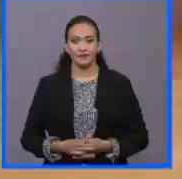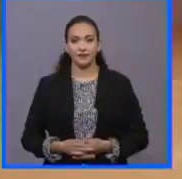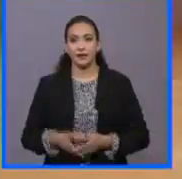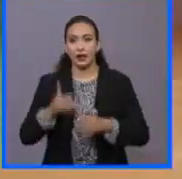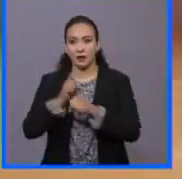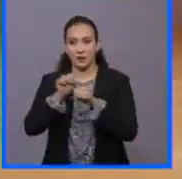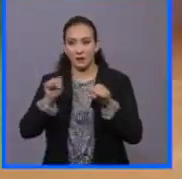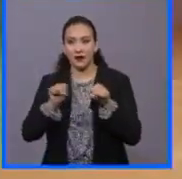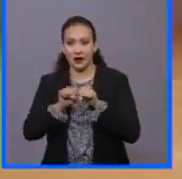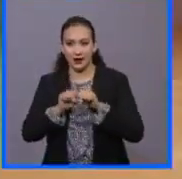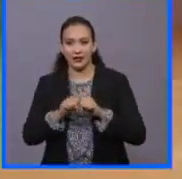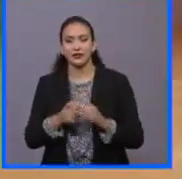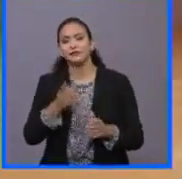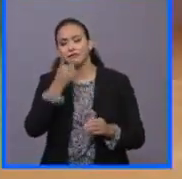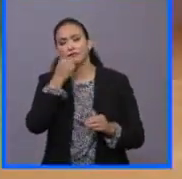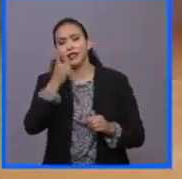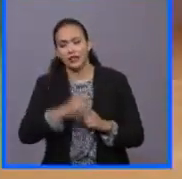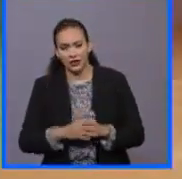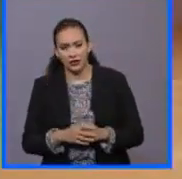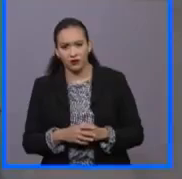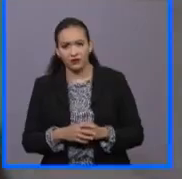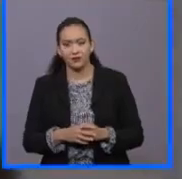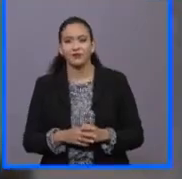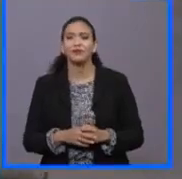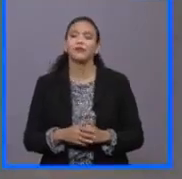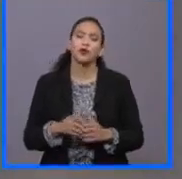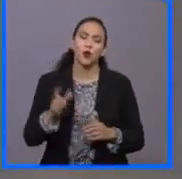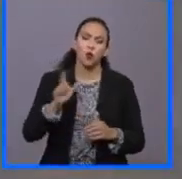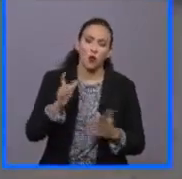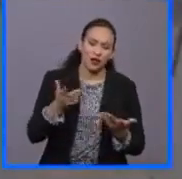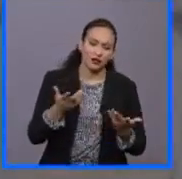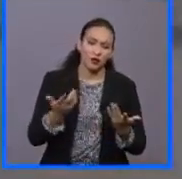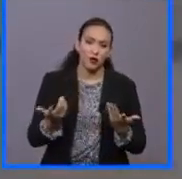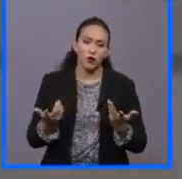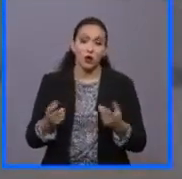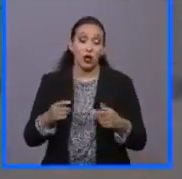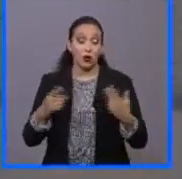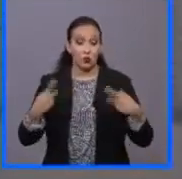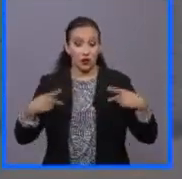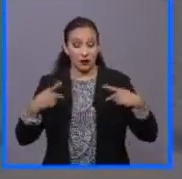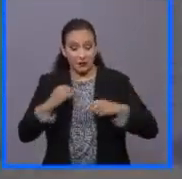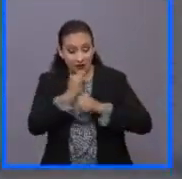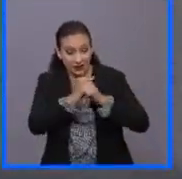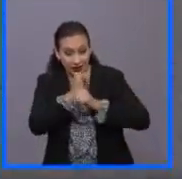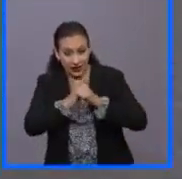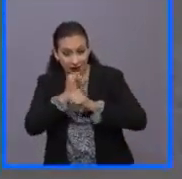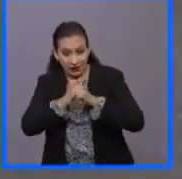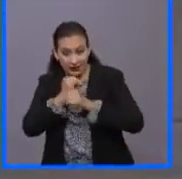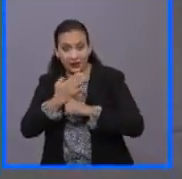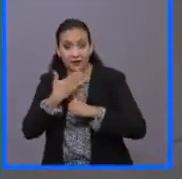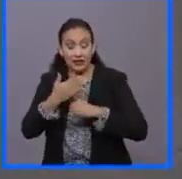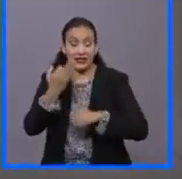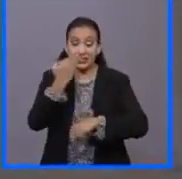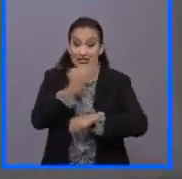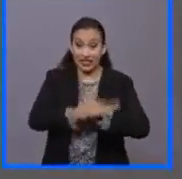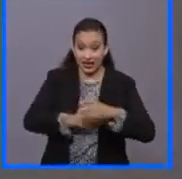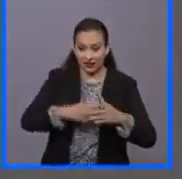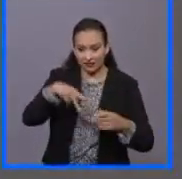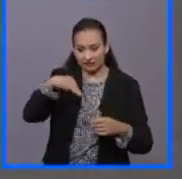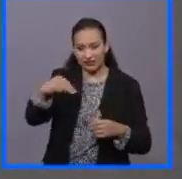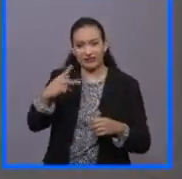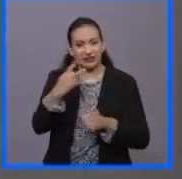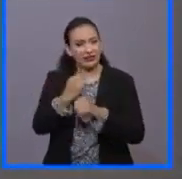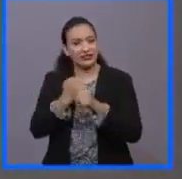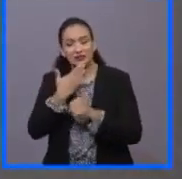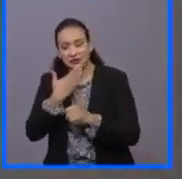La primera sala determinó que el retardo injustificado en la integración de una averiguación previa por parte del Ministerio